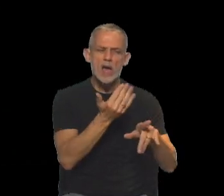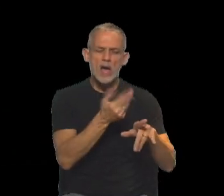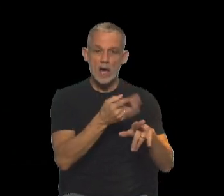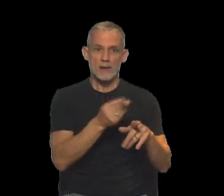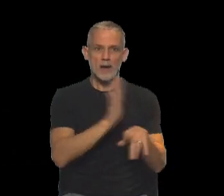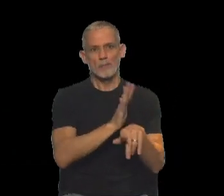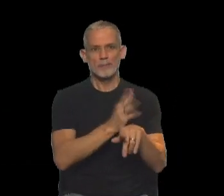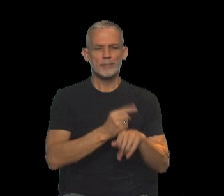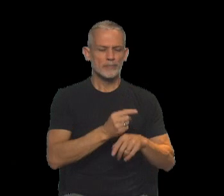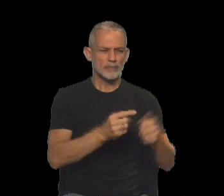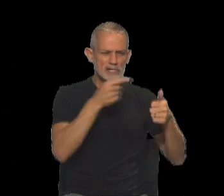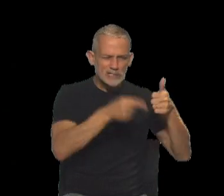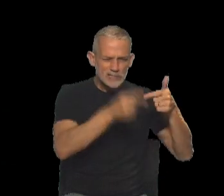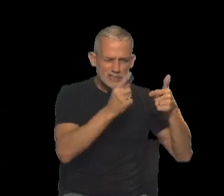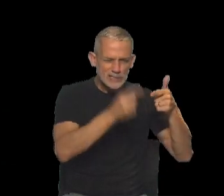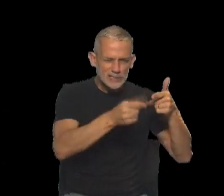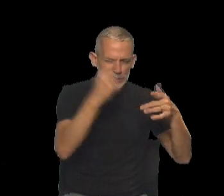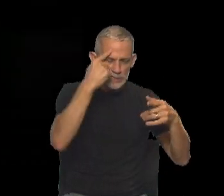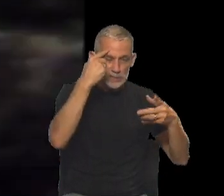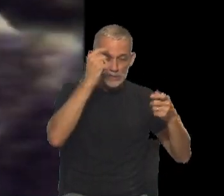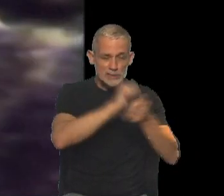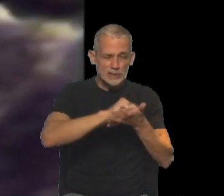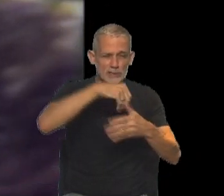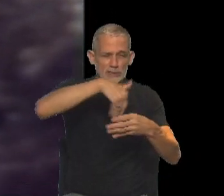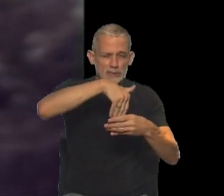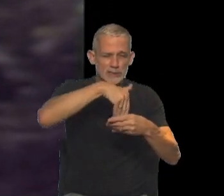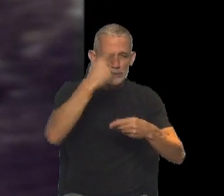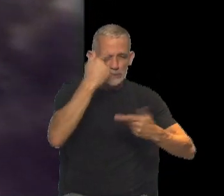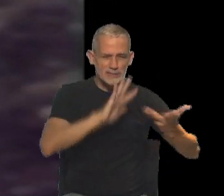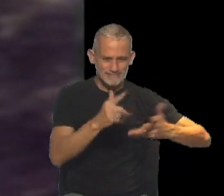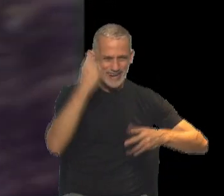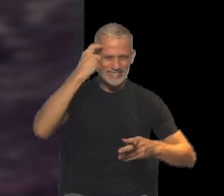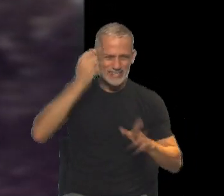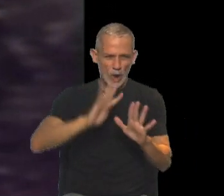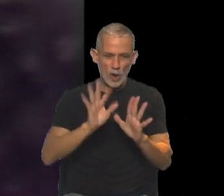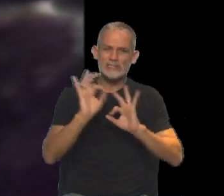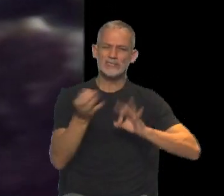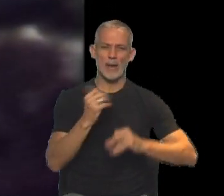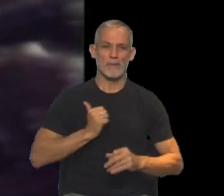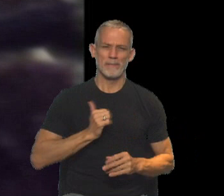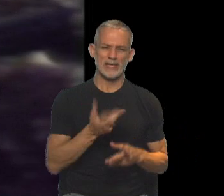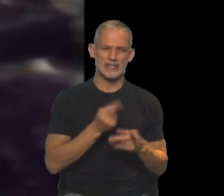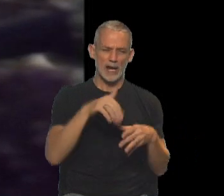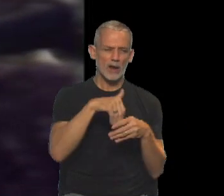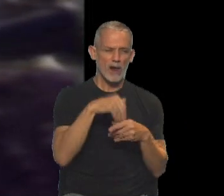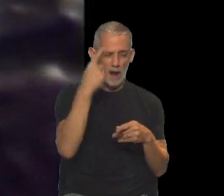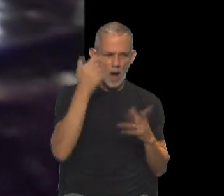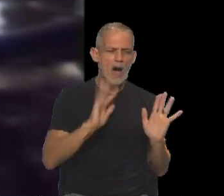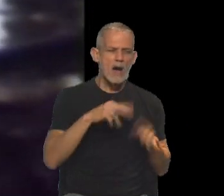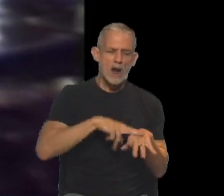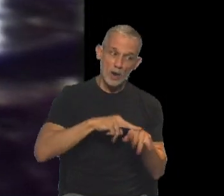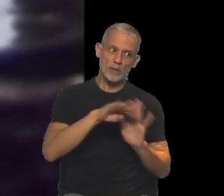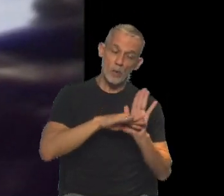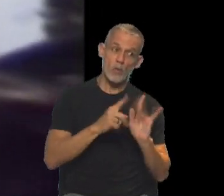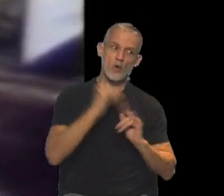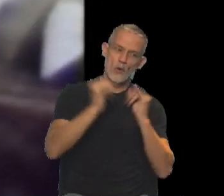a adoctrinar en términos de esta acción psicológica que sabían hacer muy bien en términos de que recomendaban, que no